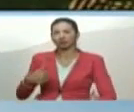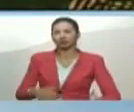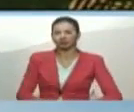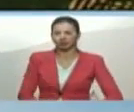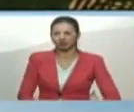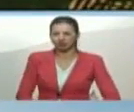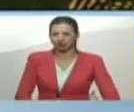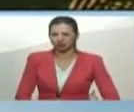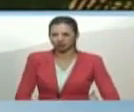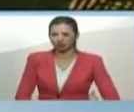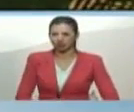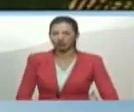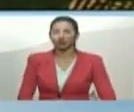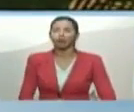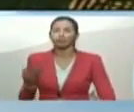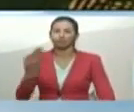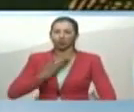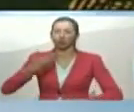del revés electoral,